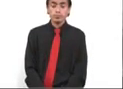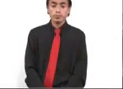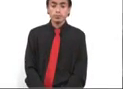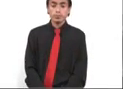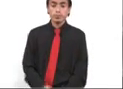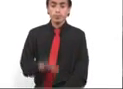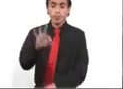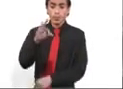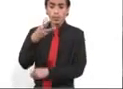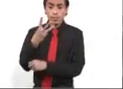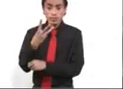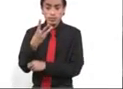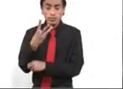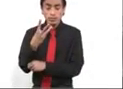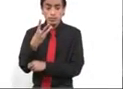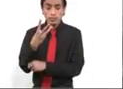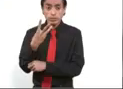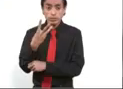43, puede ser.